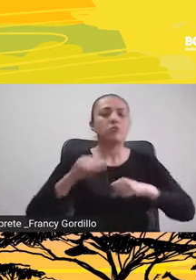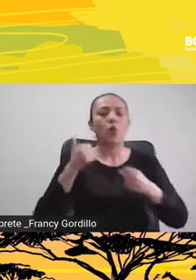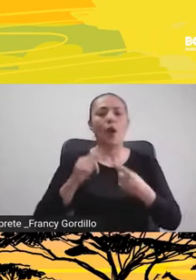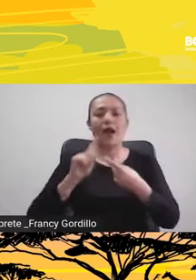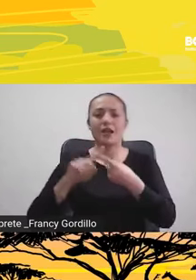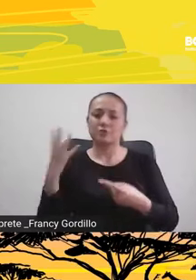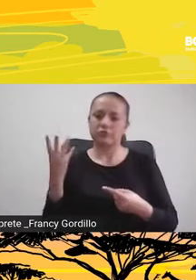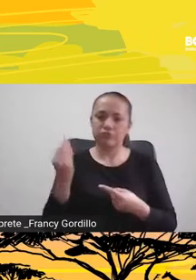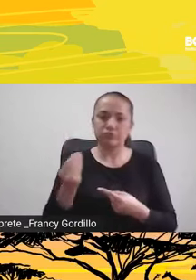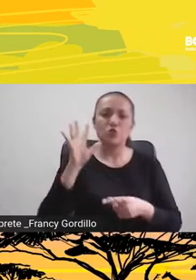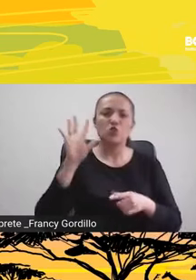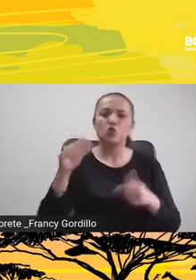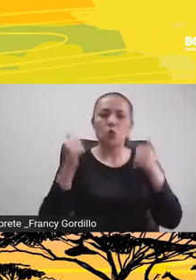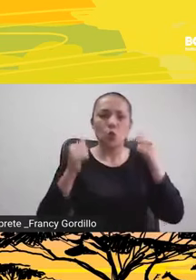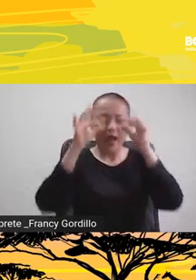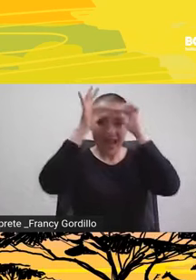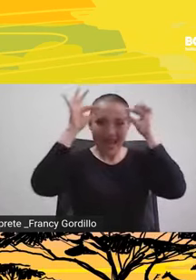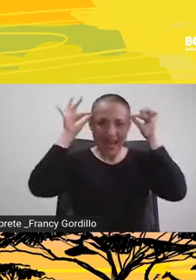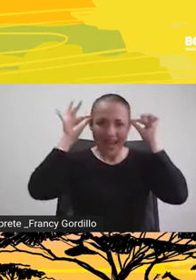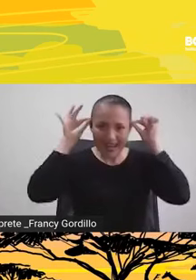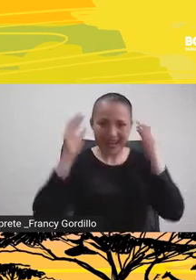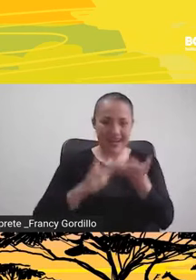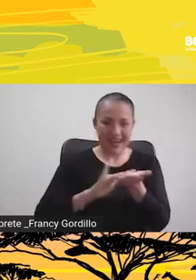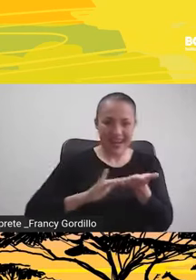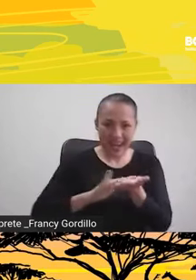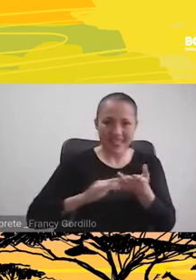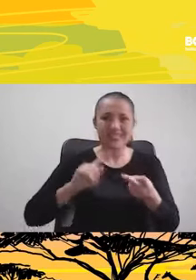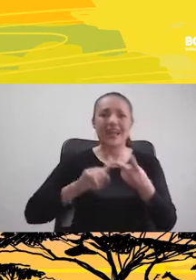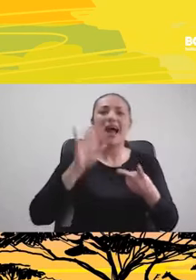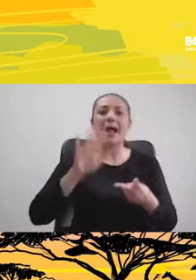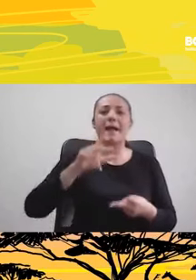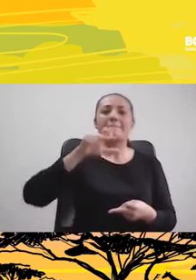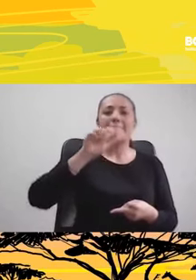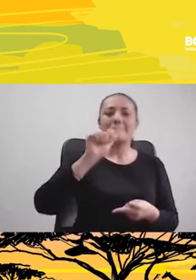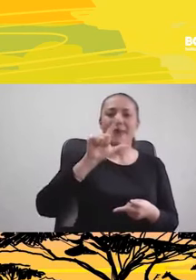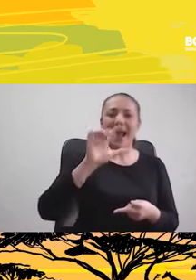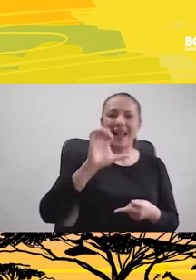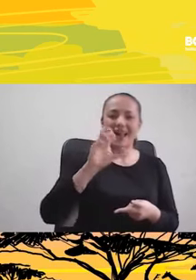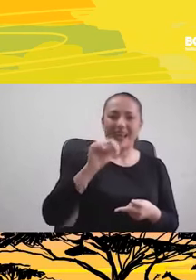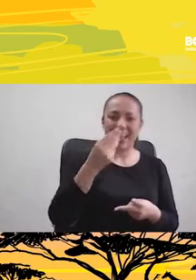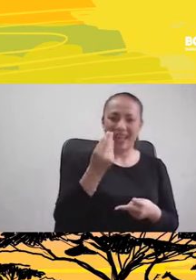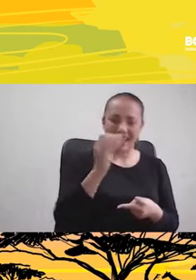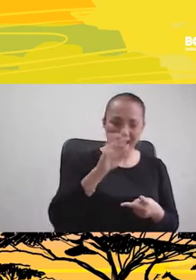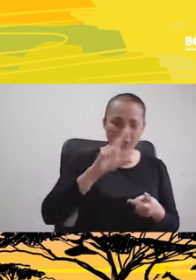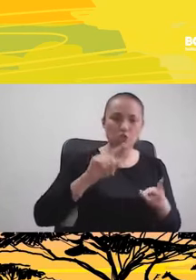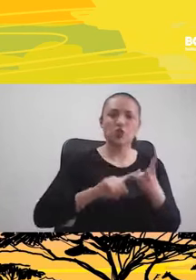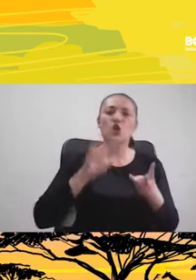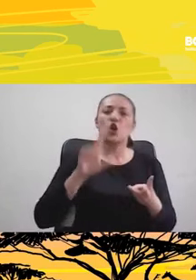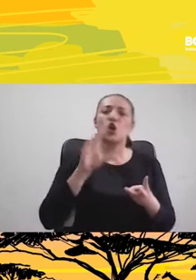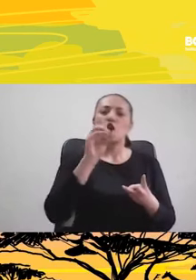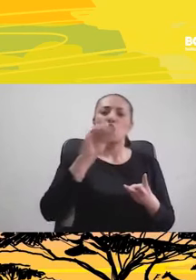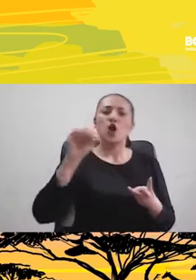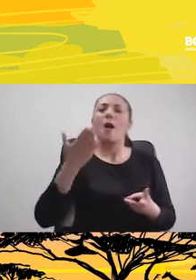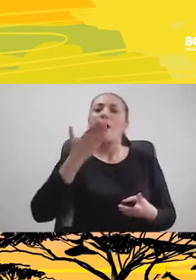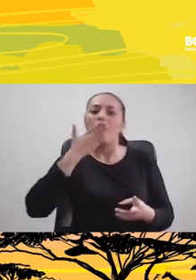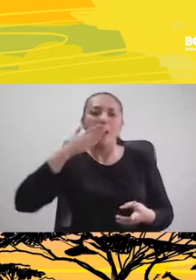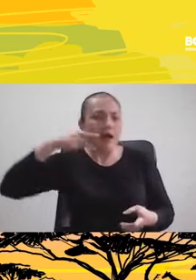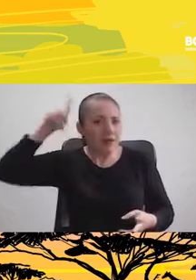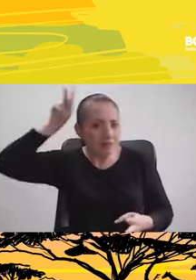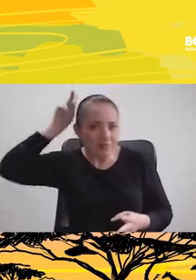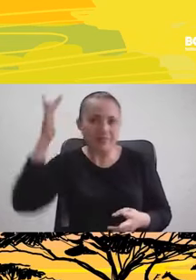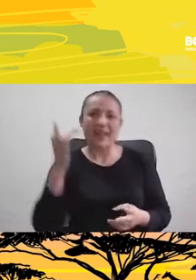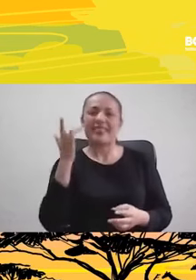afrocolombianas, raizales y palenqueras, pueblos y comunidades indígenas y pueblo rom, buscando garantizar el ejercicio de los